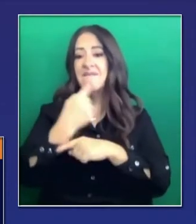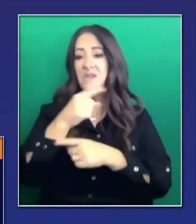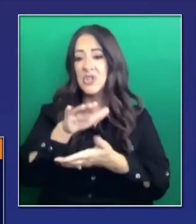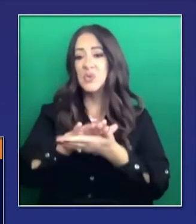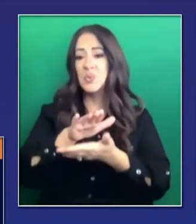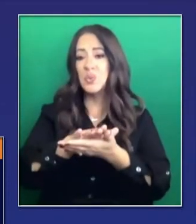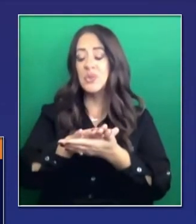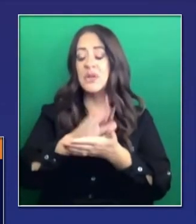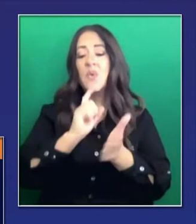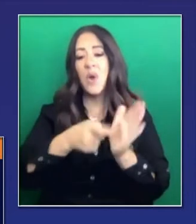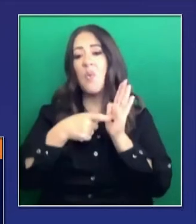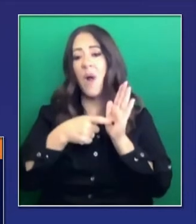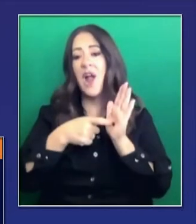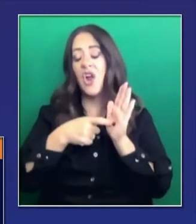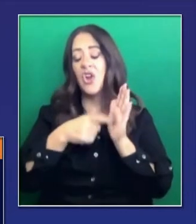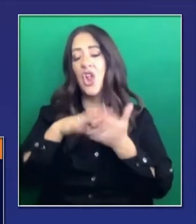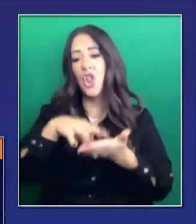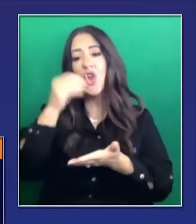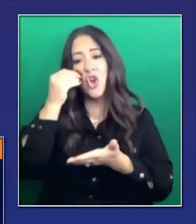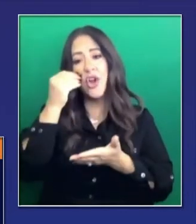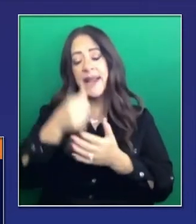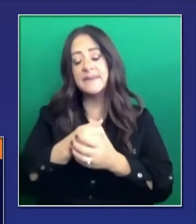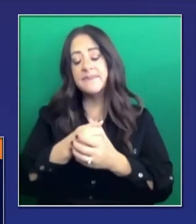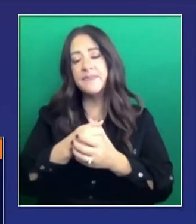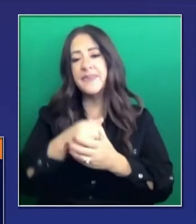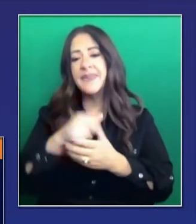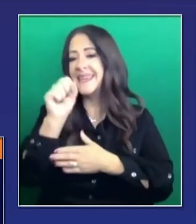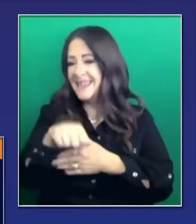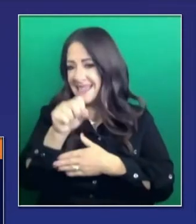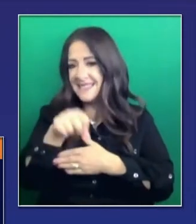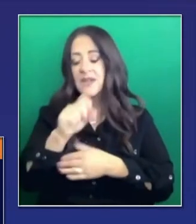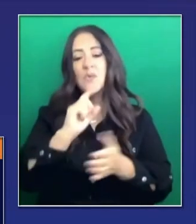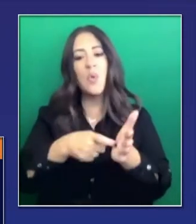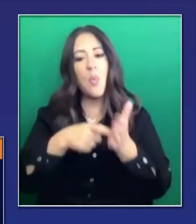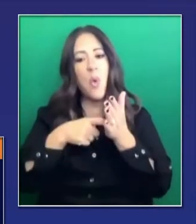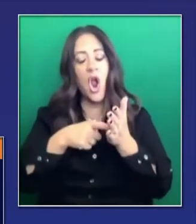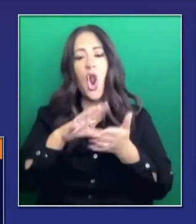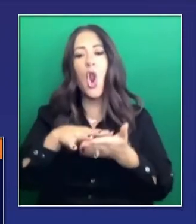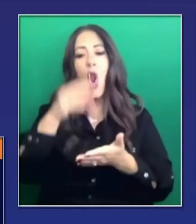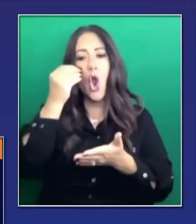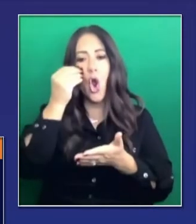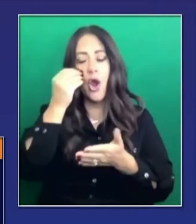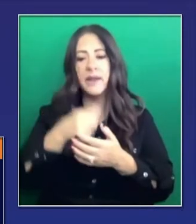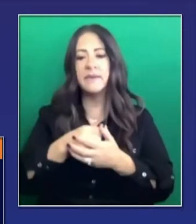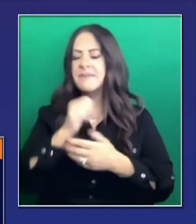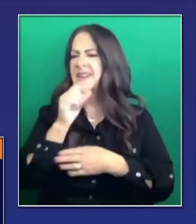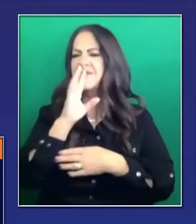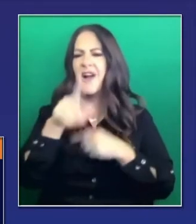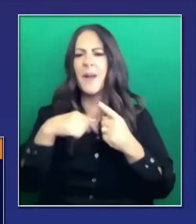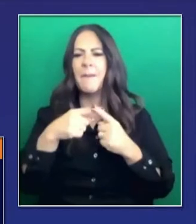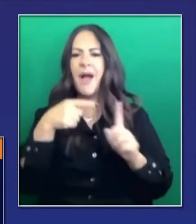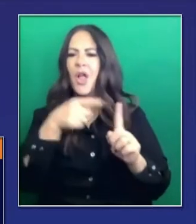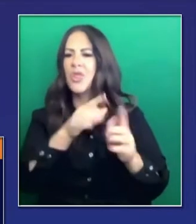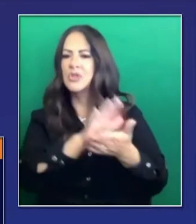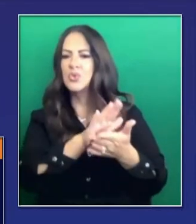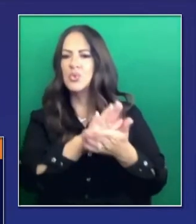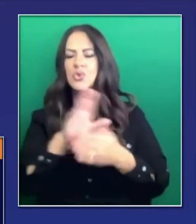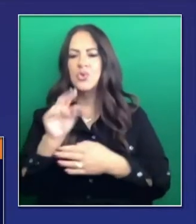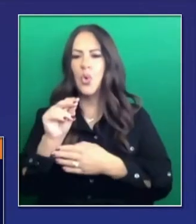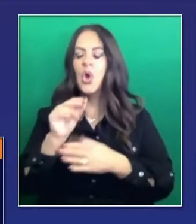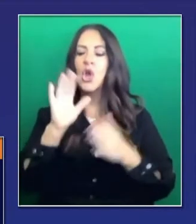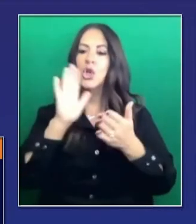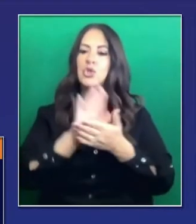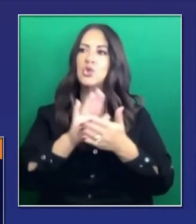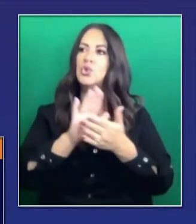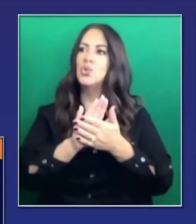requieren aprendizaje. Y quiero recalcar, requieren aprendizaje. No estoy hablando de reabrir.